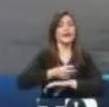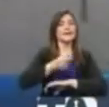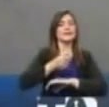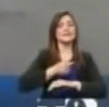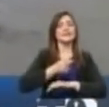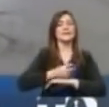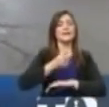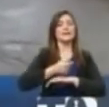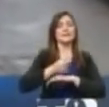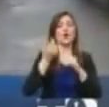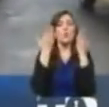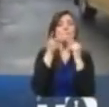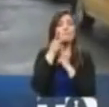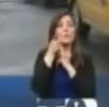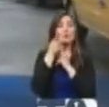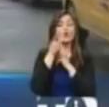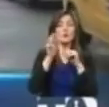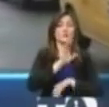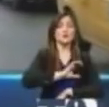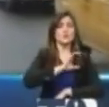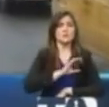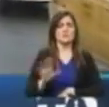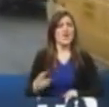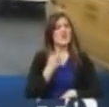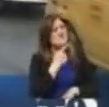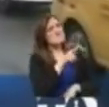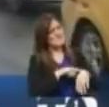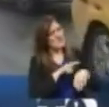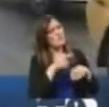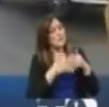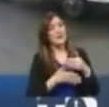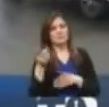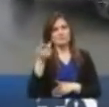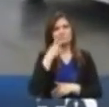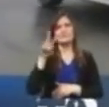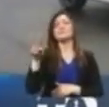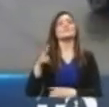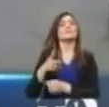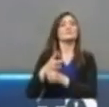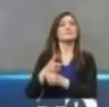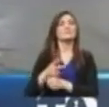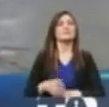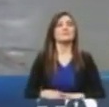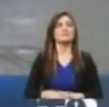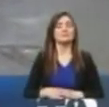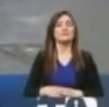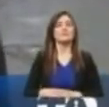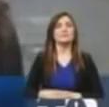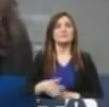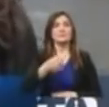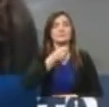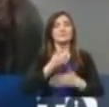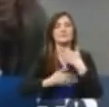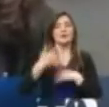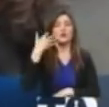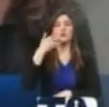obras públicas de la EMOP, quien nos mencionaba que había un plazo. Quisiera que ustedes escuchen esa intervención, esa parte de entrevista que hicimos